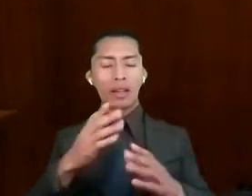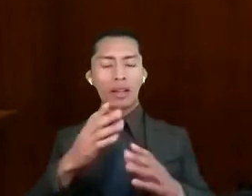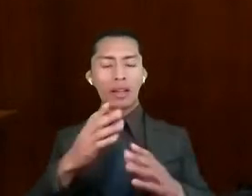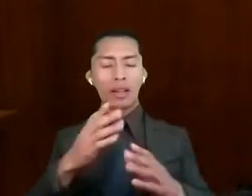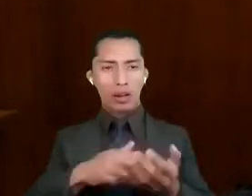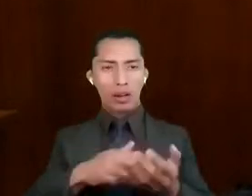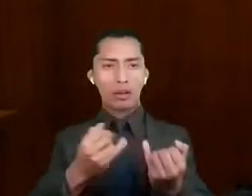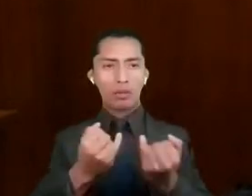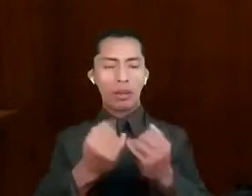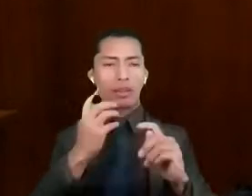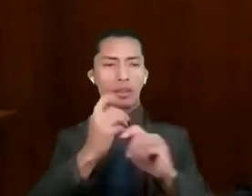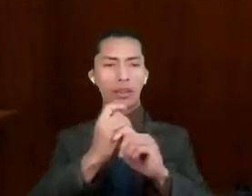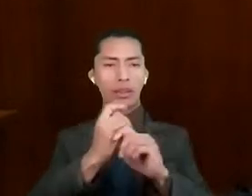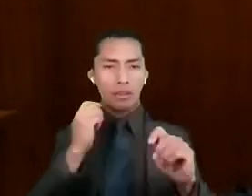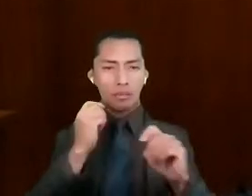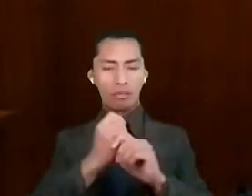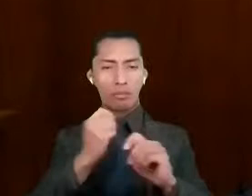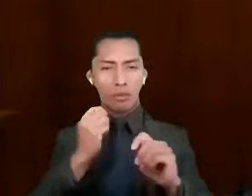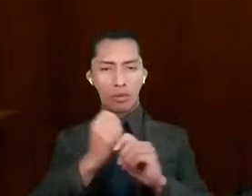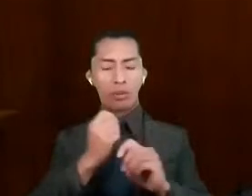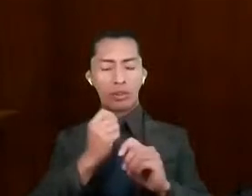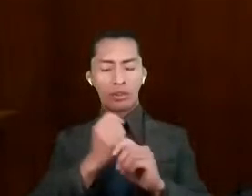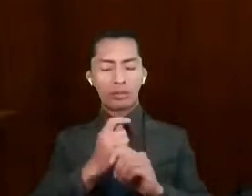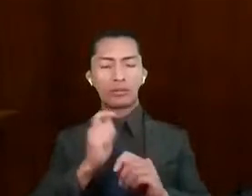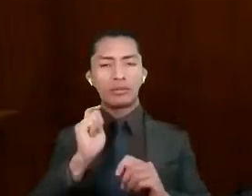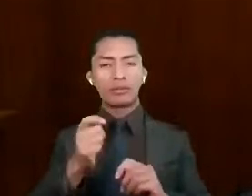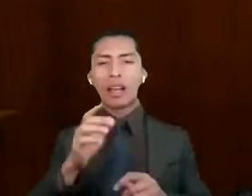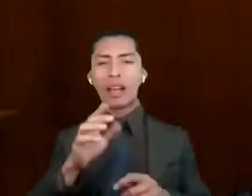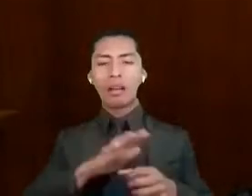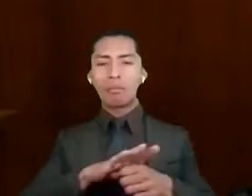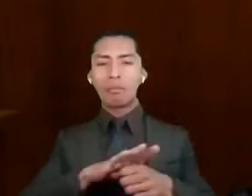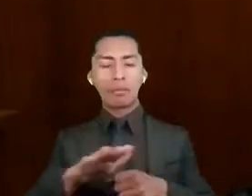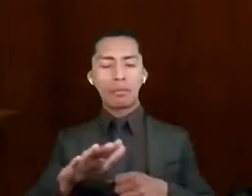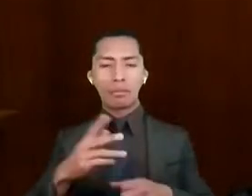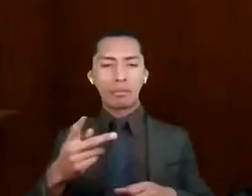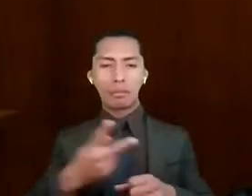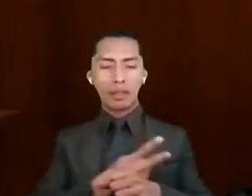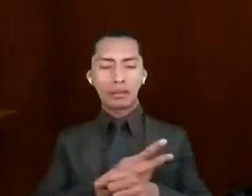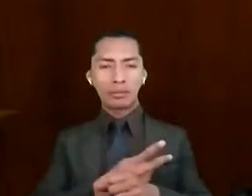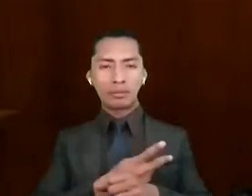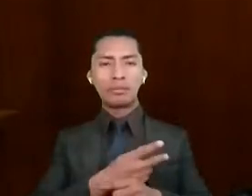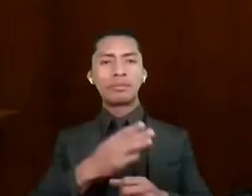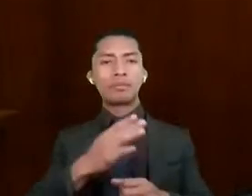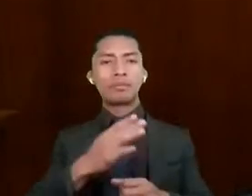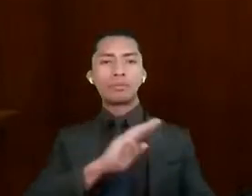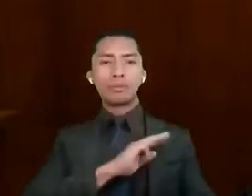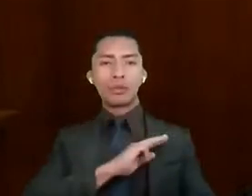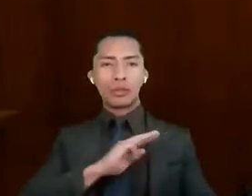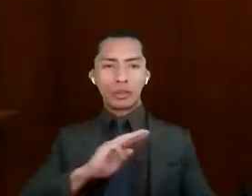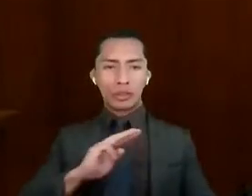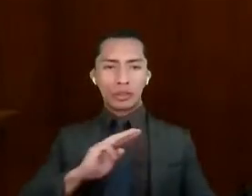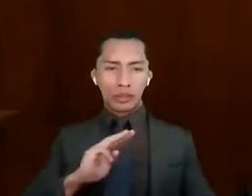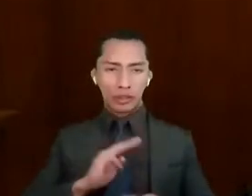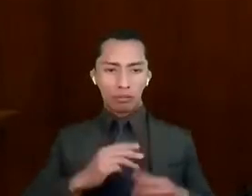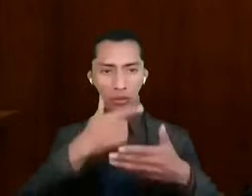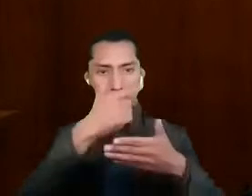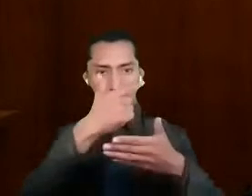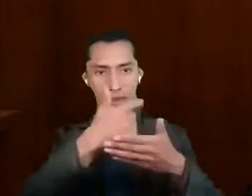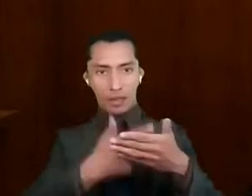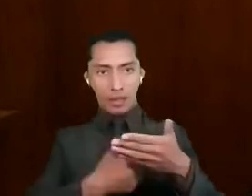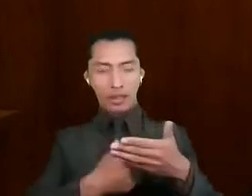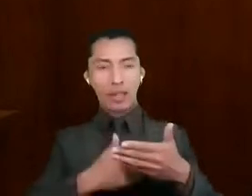haciendo mención de la siguiente conclusión. Los municipios enlistados son los más inseguros de nuestra